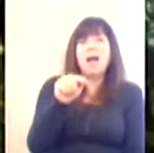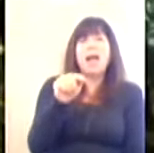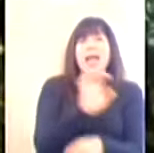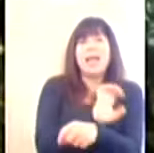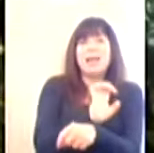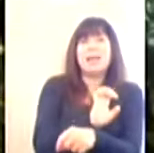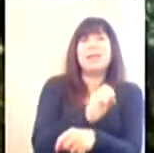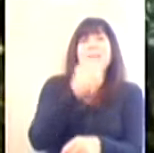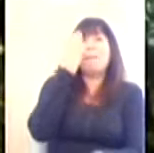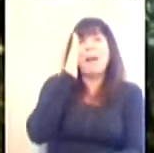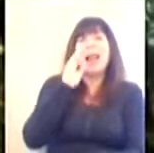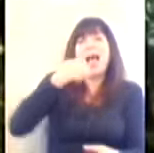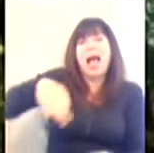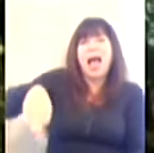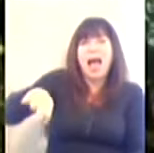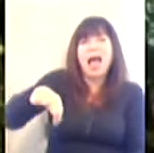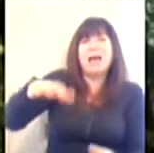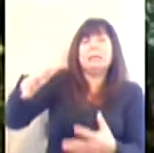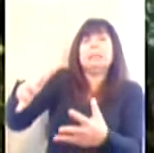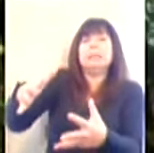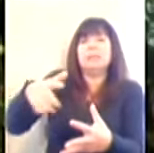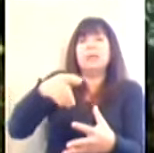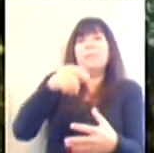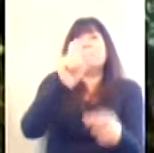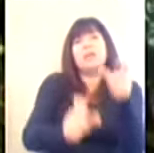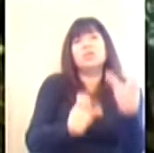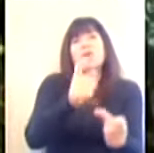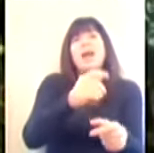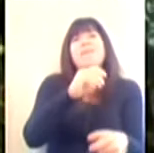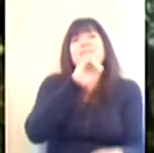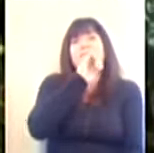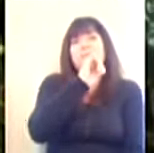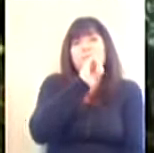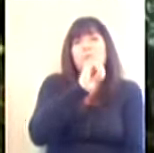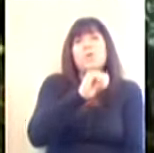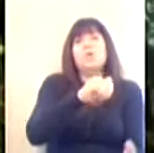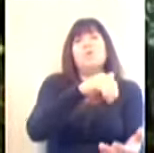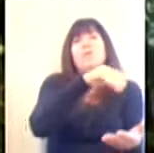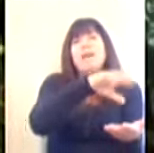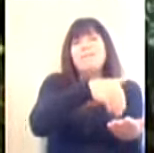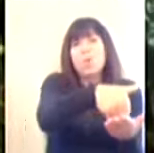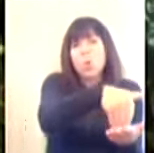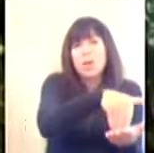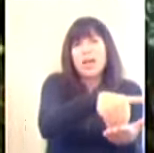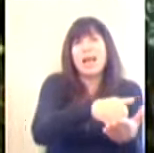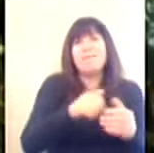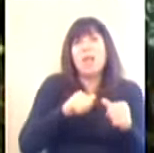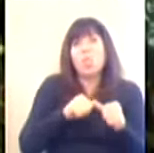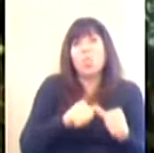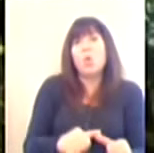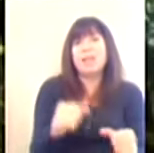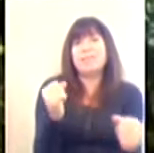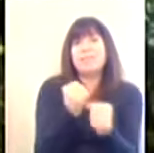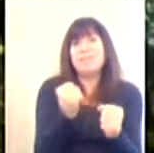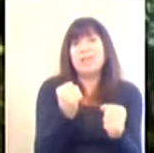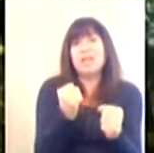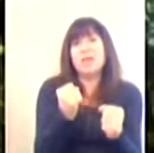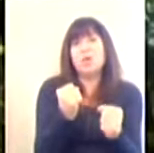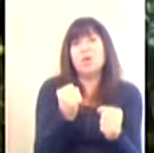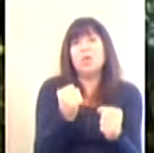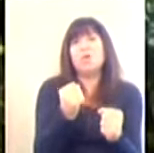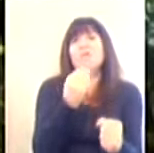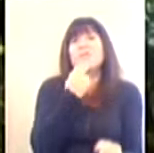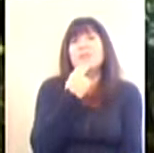mala aislación es que las personas más vulnerables en Chile viven durante las épocas más frías del invierno